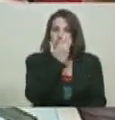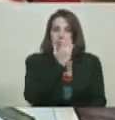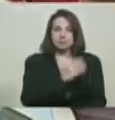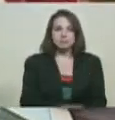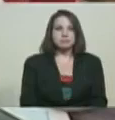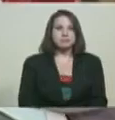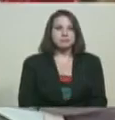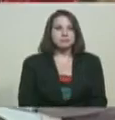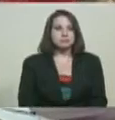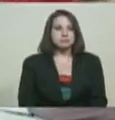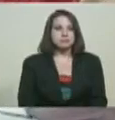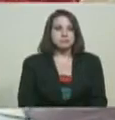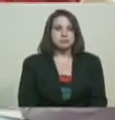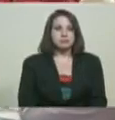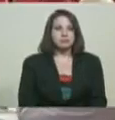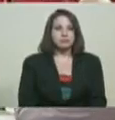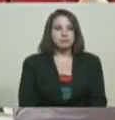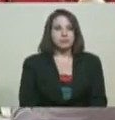bien